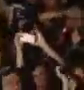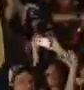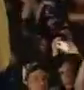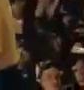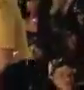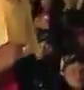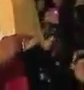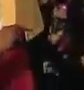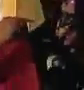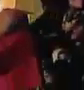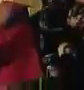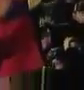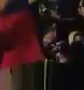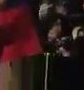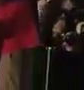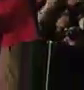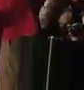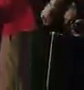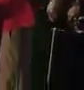a quienes a esta hora